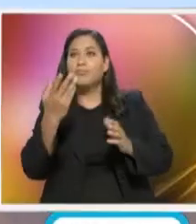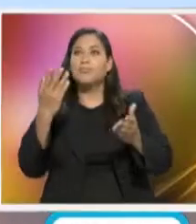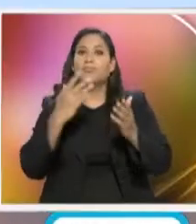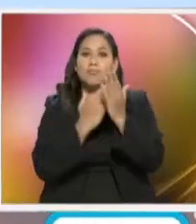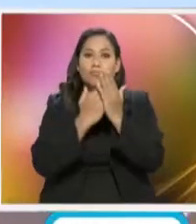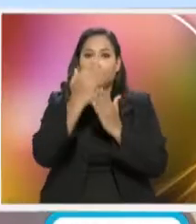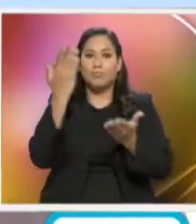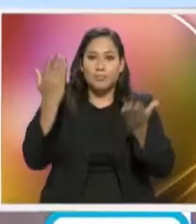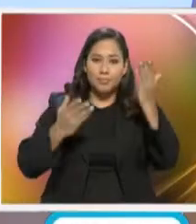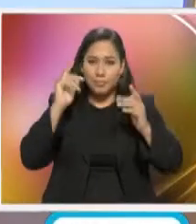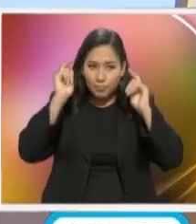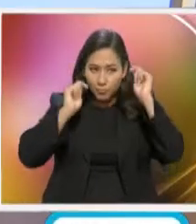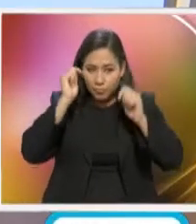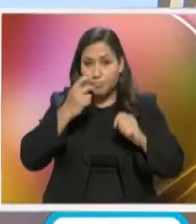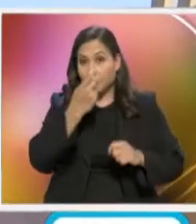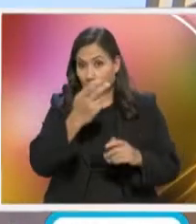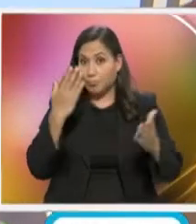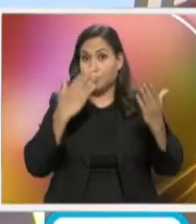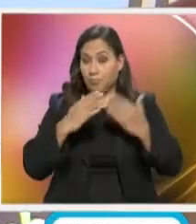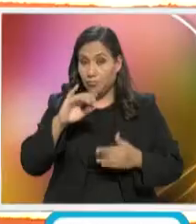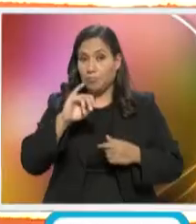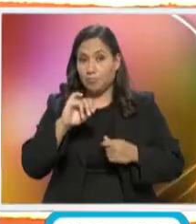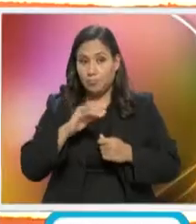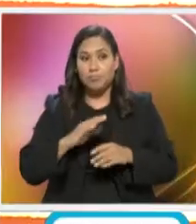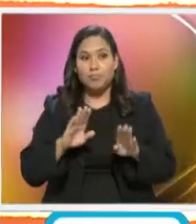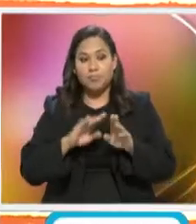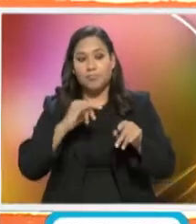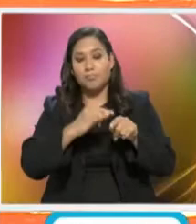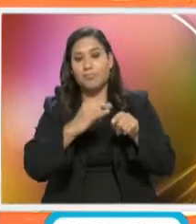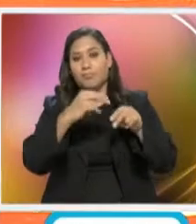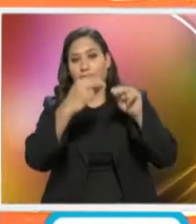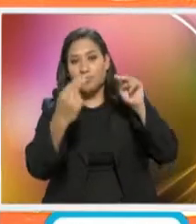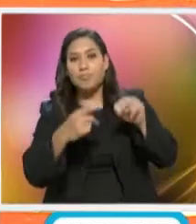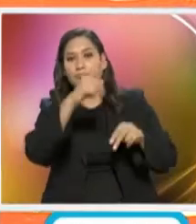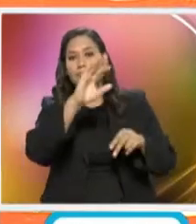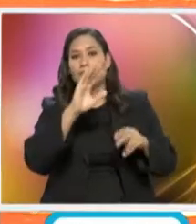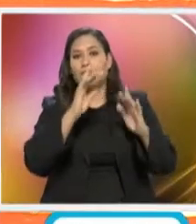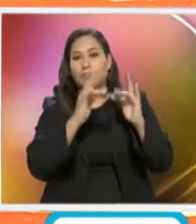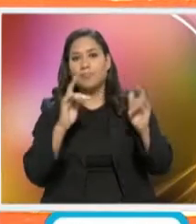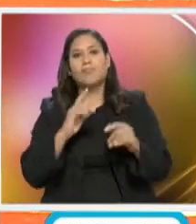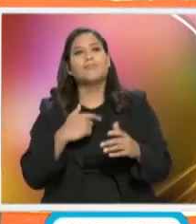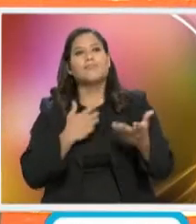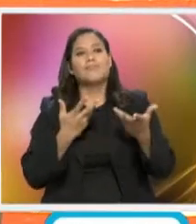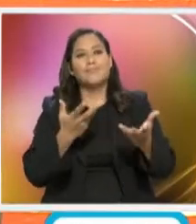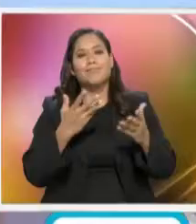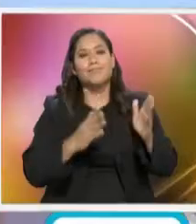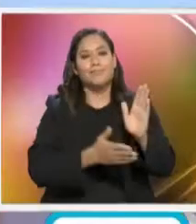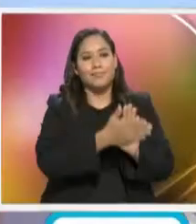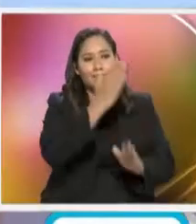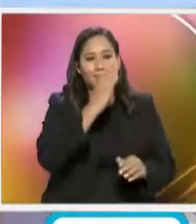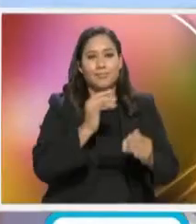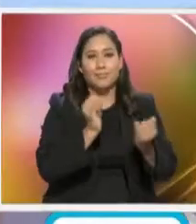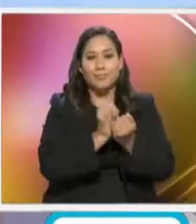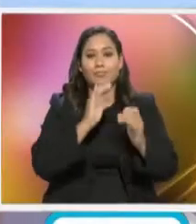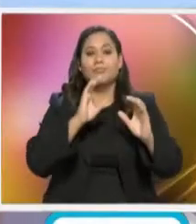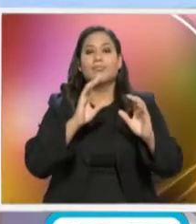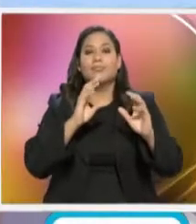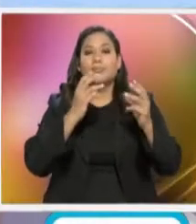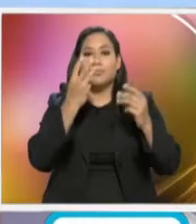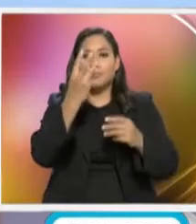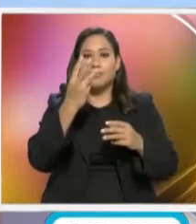Y es ese sí tuvo mucho éxito, un gran Ya. balneario, ¿no? En Francia. Se antoja ir. Exacto. Tres Sí. Cantos en Madrid,